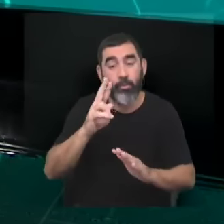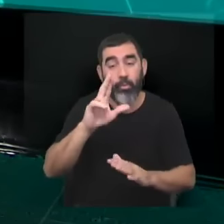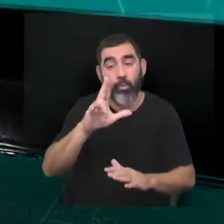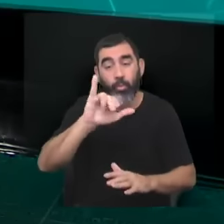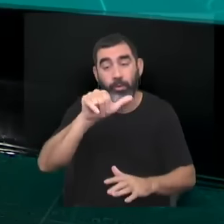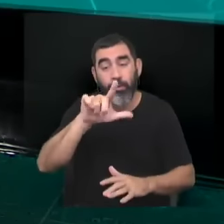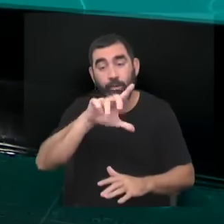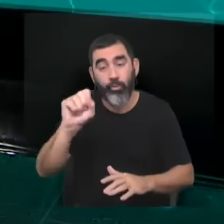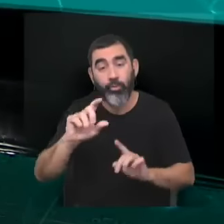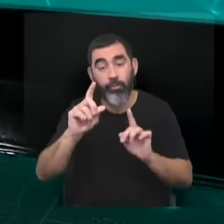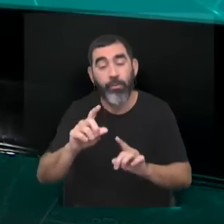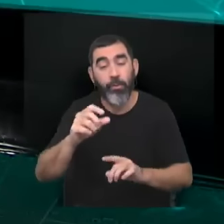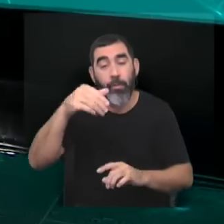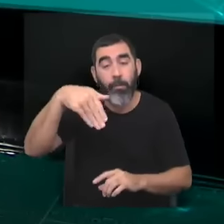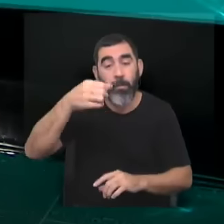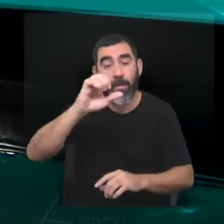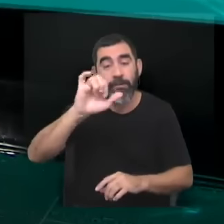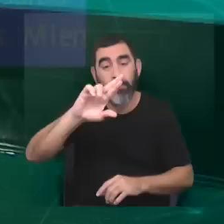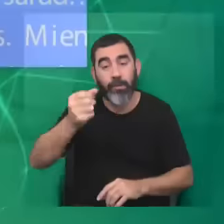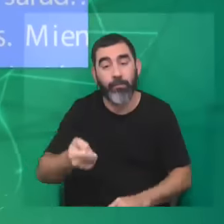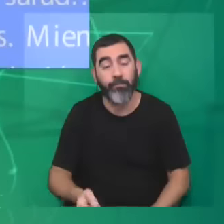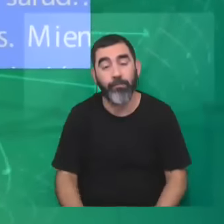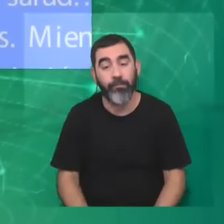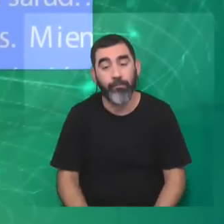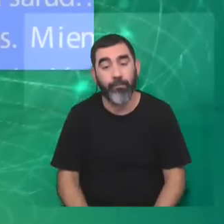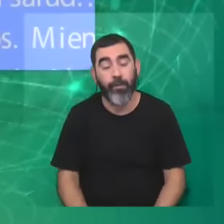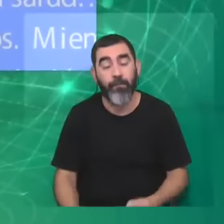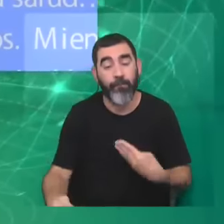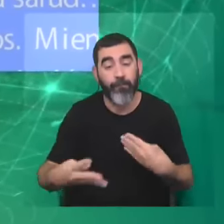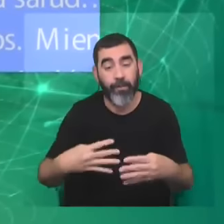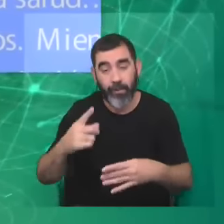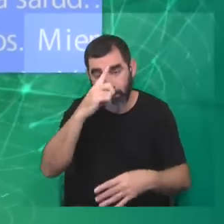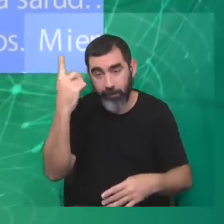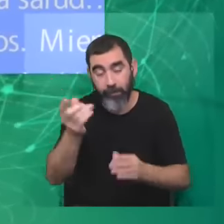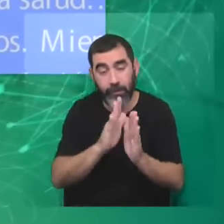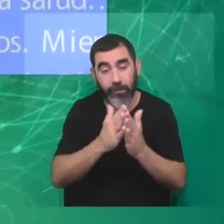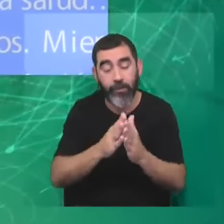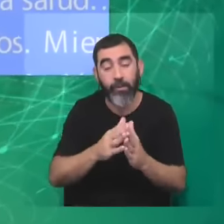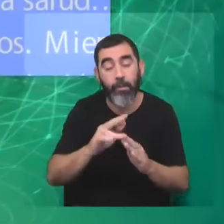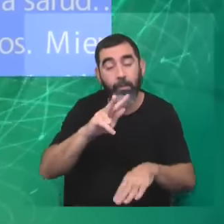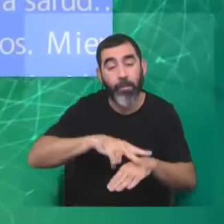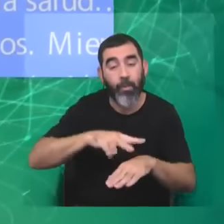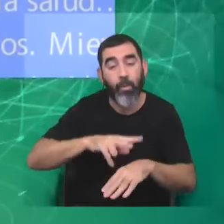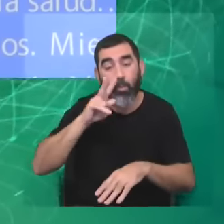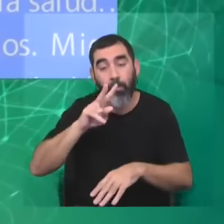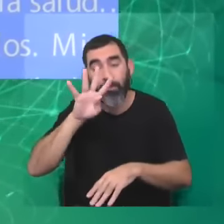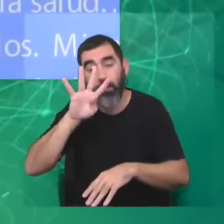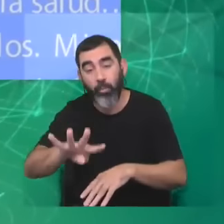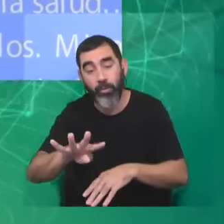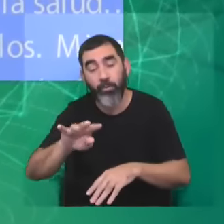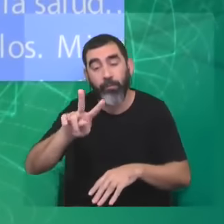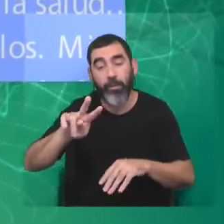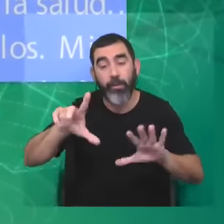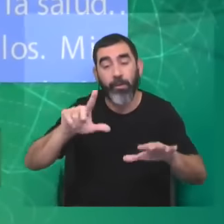dramaturga Sandra macera la Feria Internacional del Libro Asunción 2024 se desarrollará del